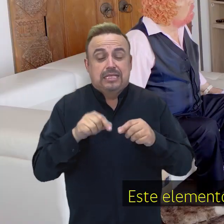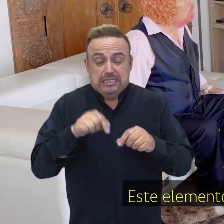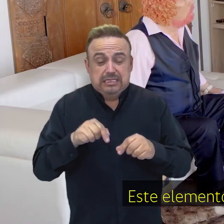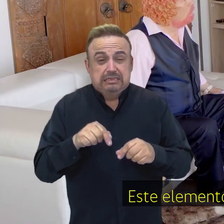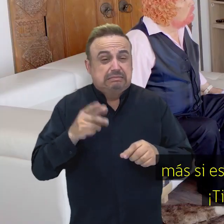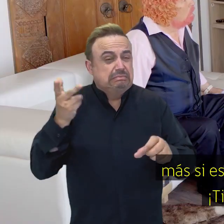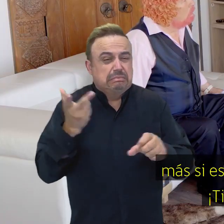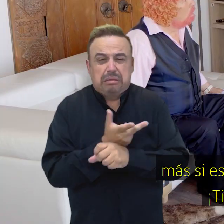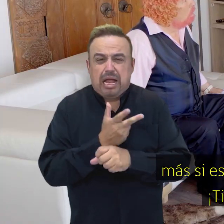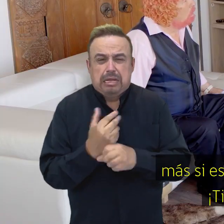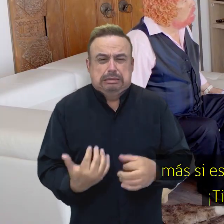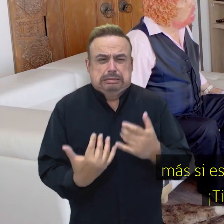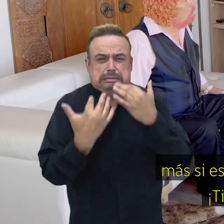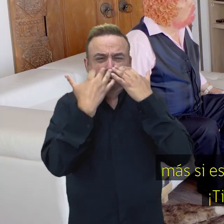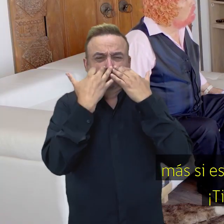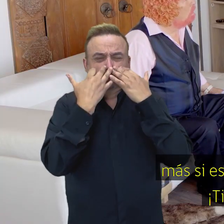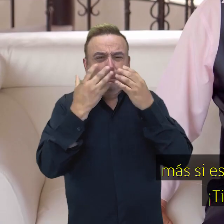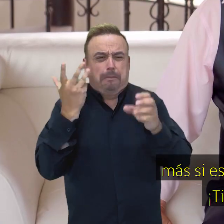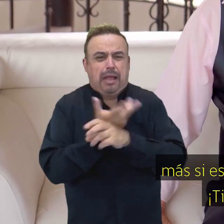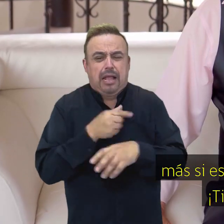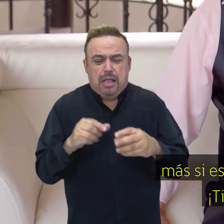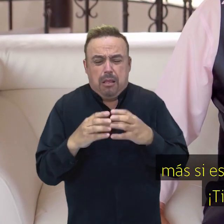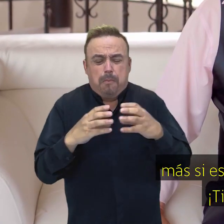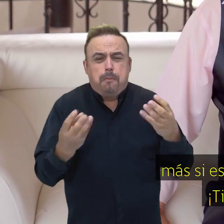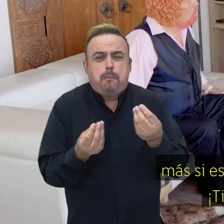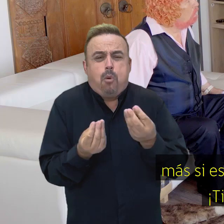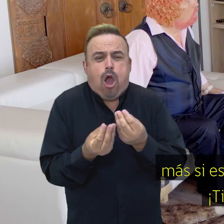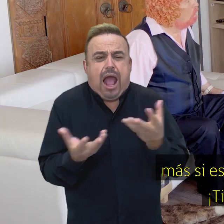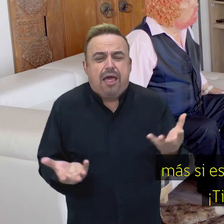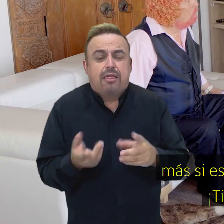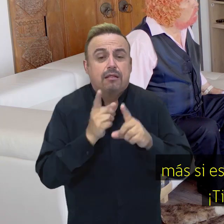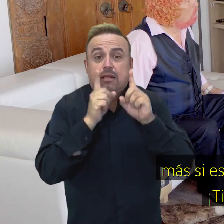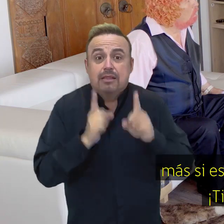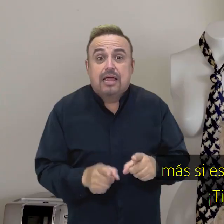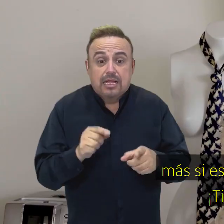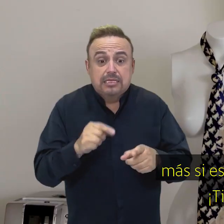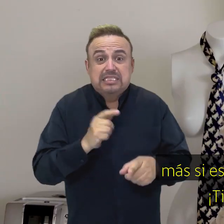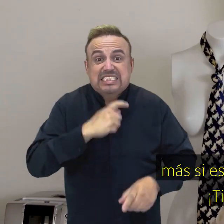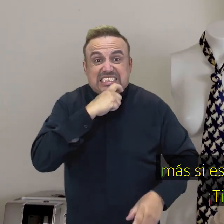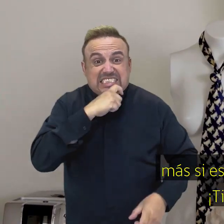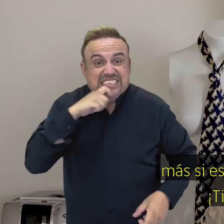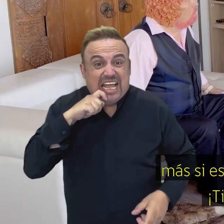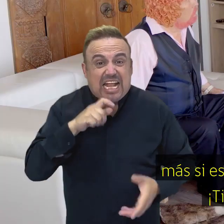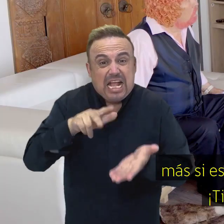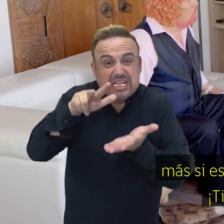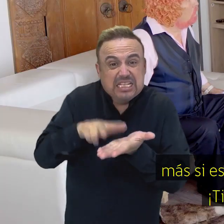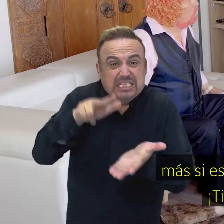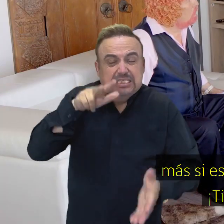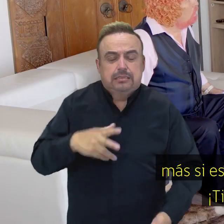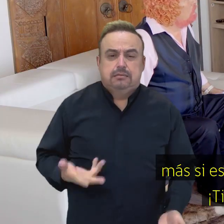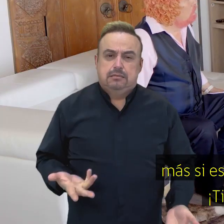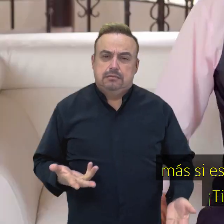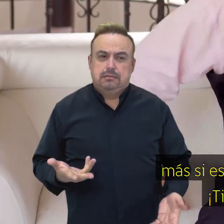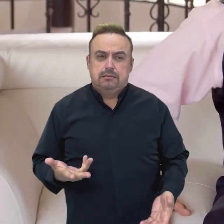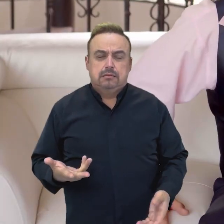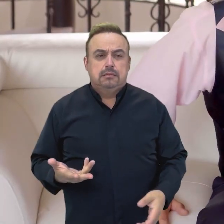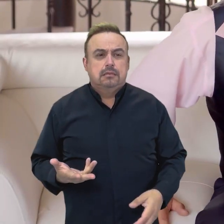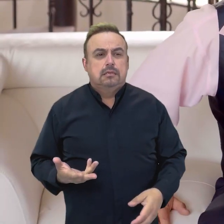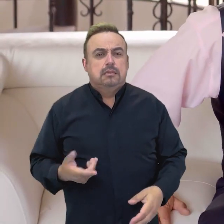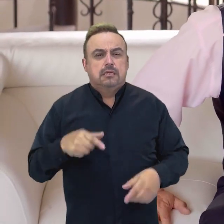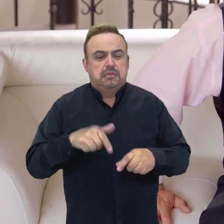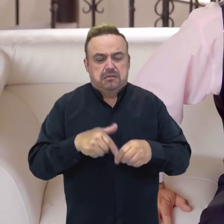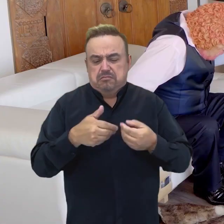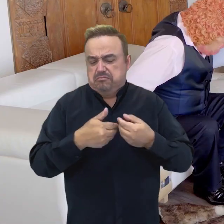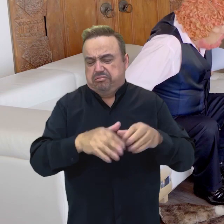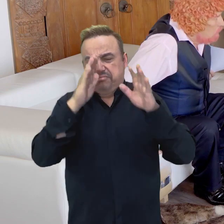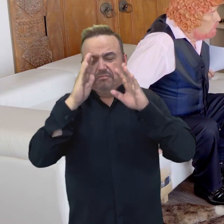con caminar, que naje caúnega, me quieren que jica mojada, quieren que se queña que quiquicaga y seca. Pero que tengo